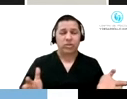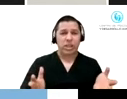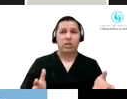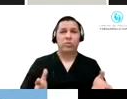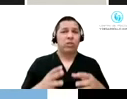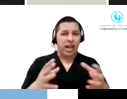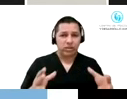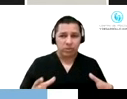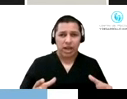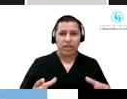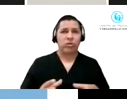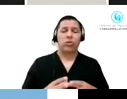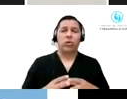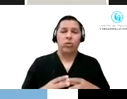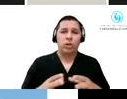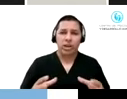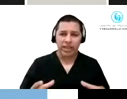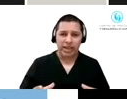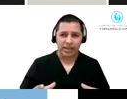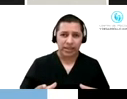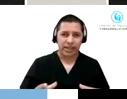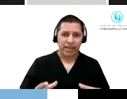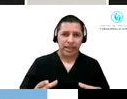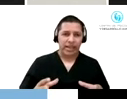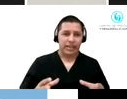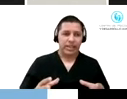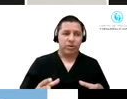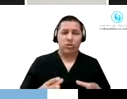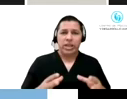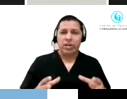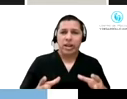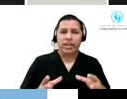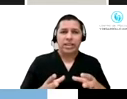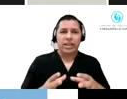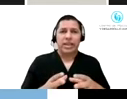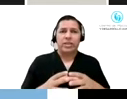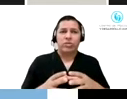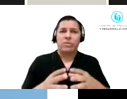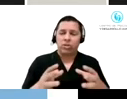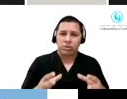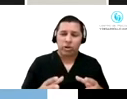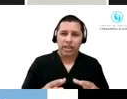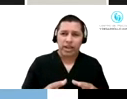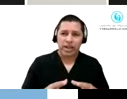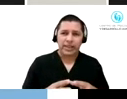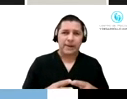caso, estamos de acuerdo, caso por caso, no podemos generalizar. Eso es lo que quiero dar a entender, que en esos